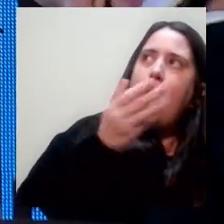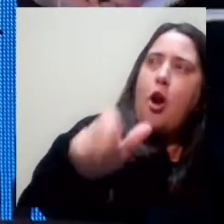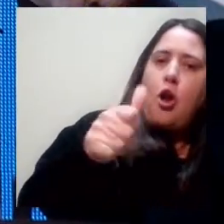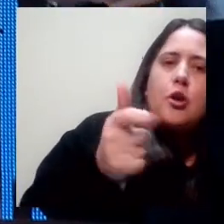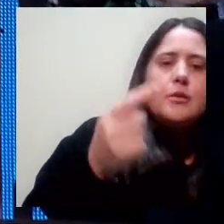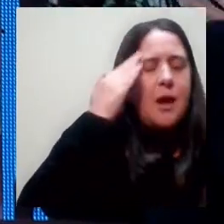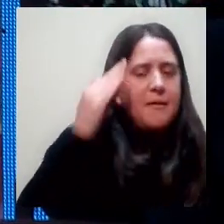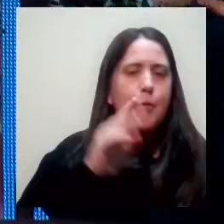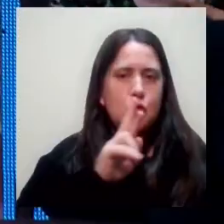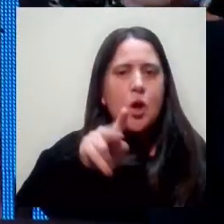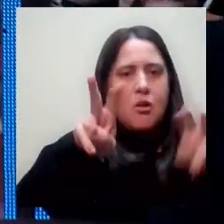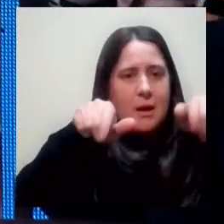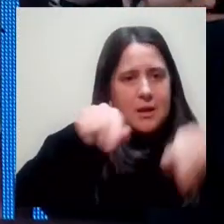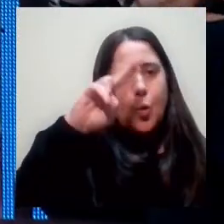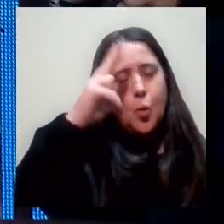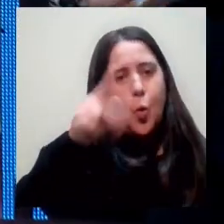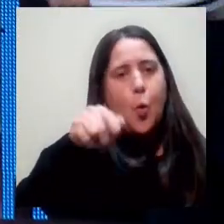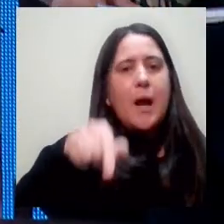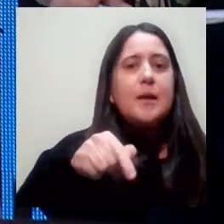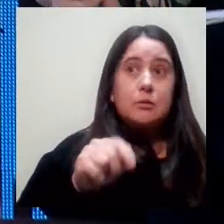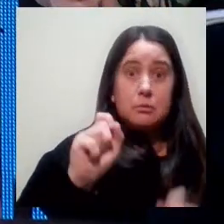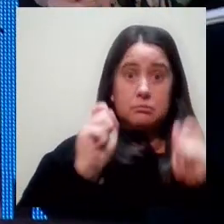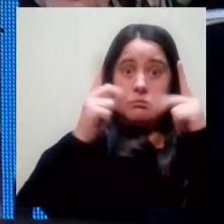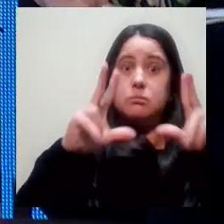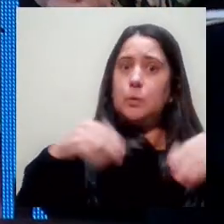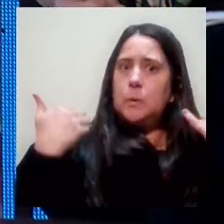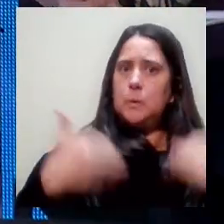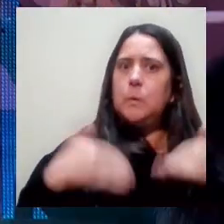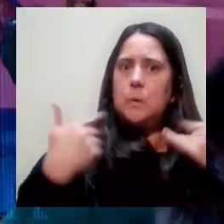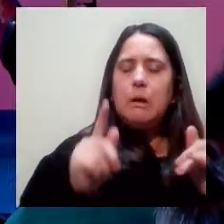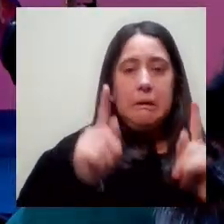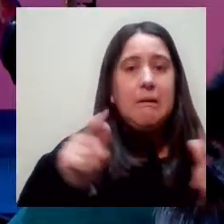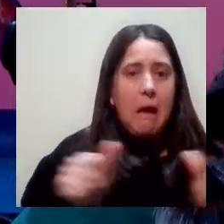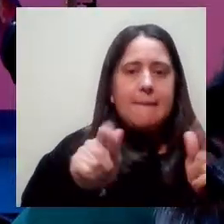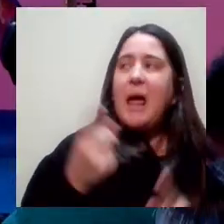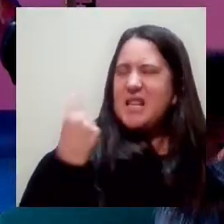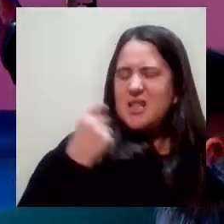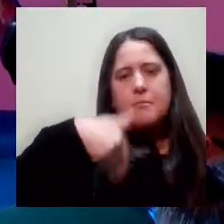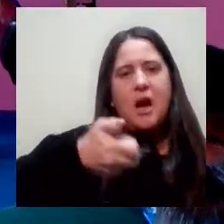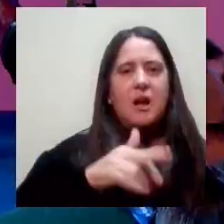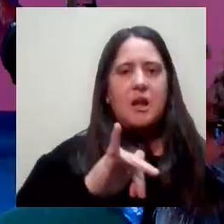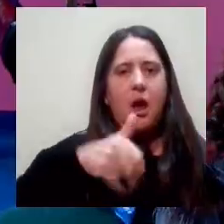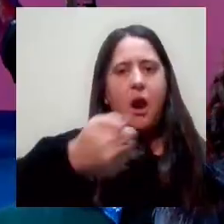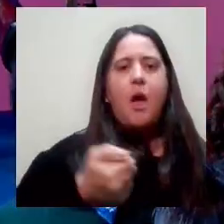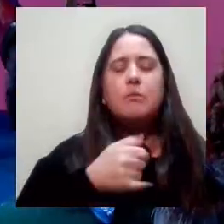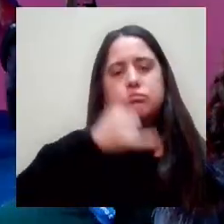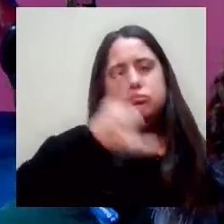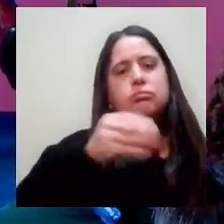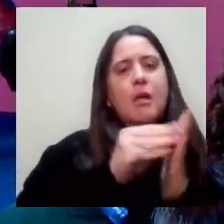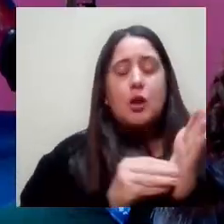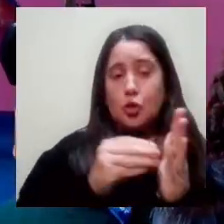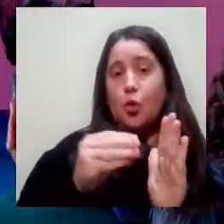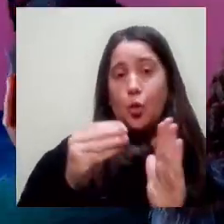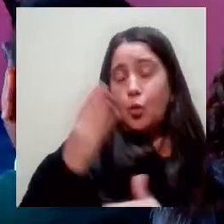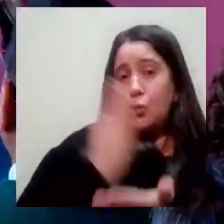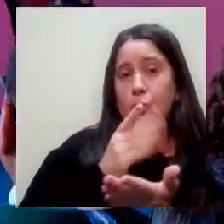esta área en Uruguay son un llamado de atención, algo a tener en cuenta. Ayer Mariana comentaba datos los últimos datos que tenemos de Aristas,